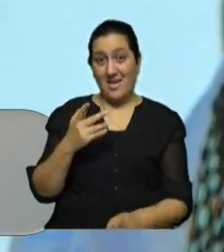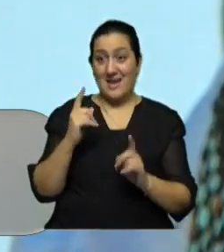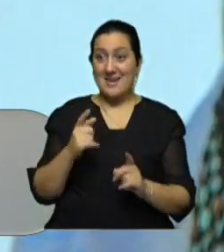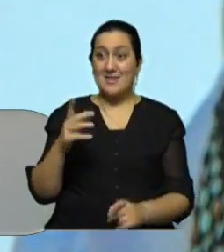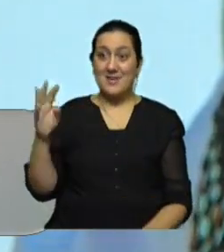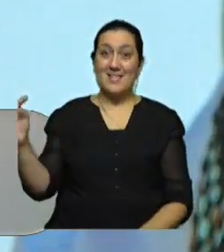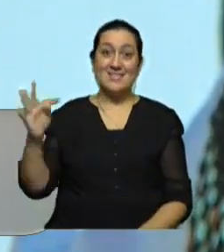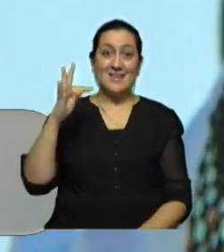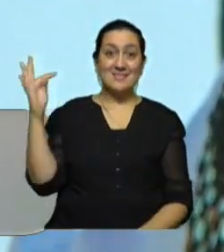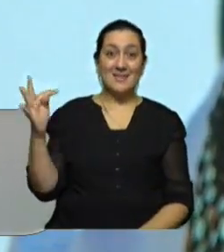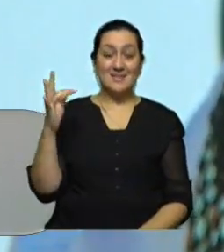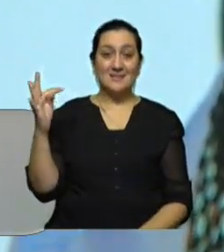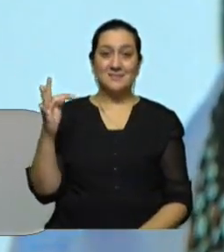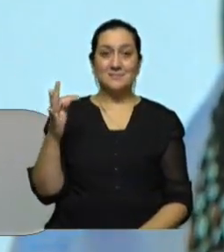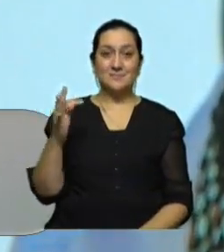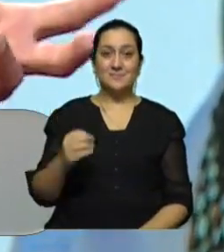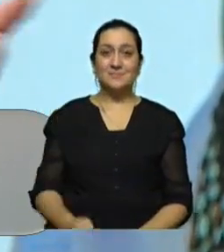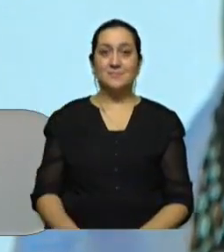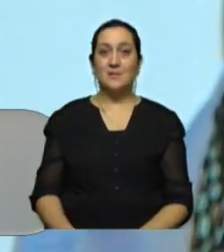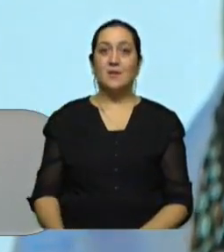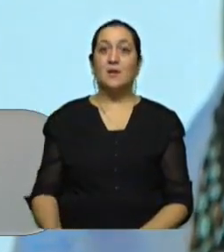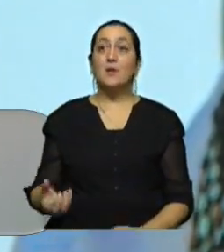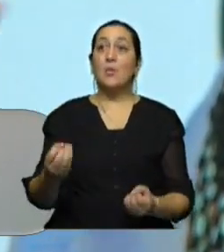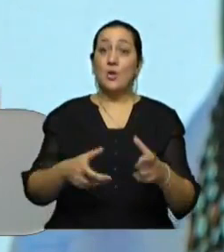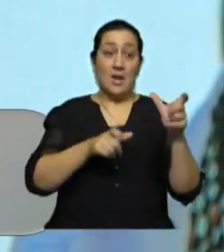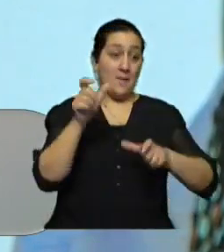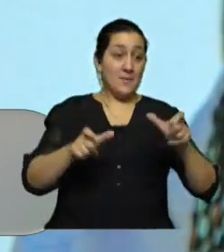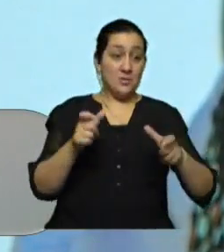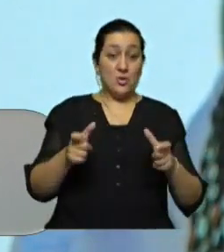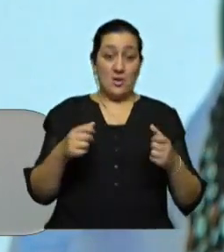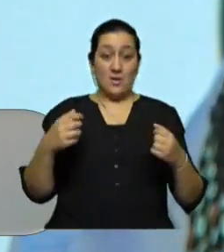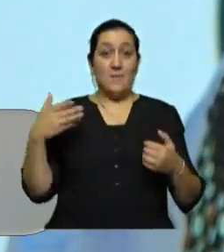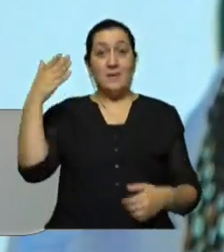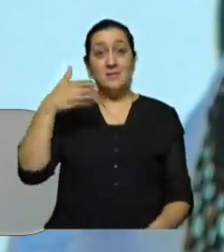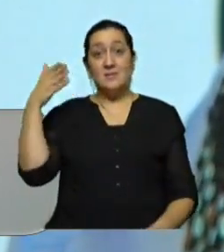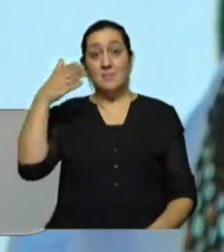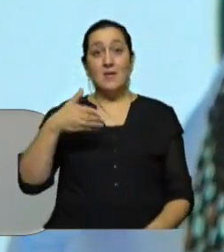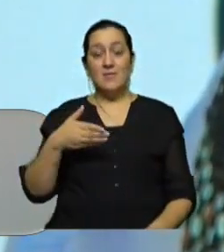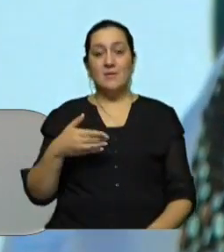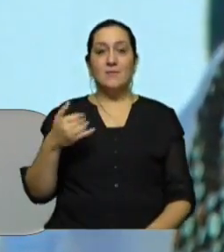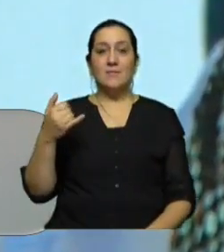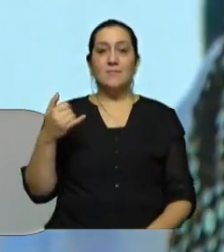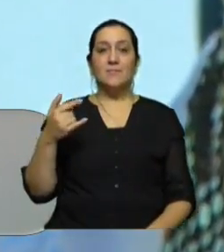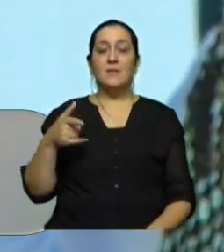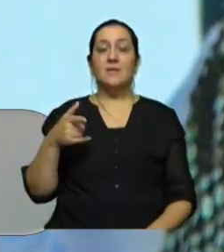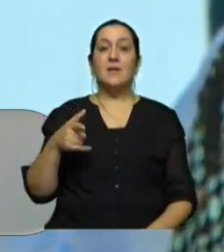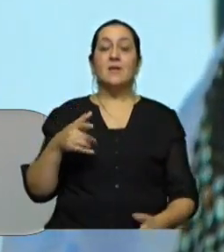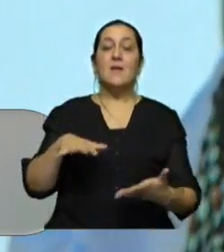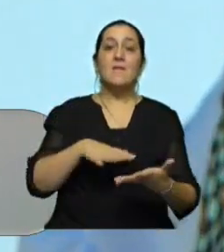taller como al centro del taller, y bueno, entre las personas que formaban parte, y eran Sacude, ese